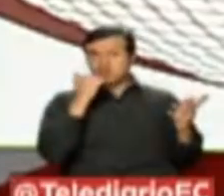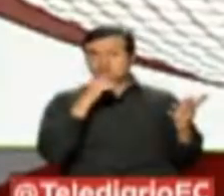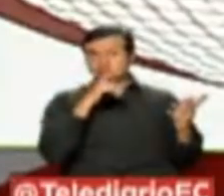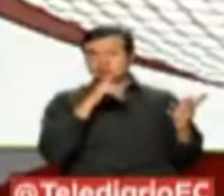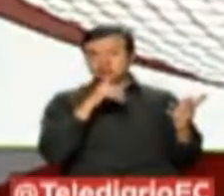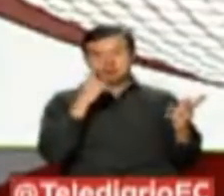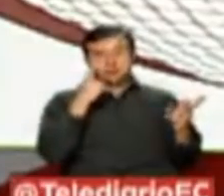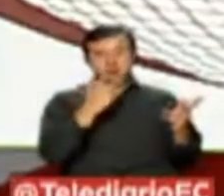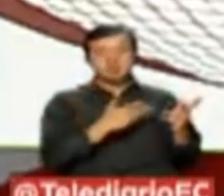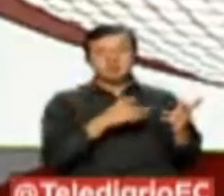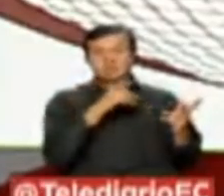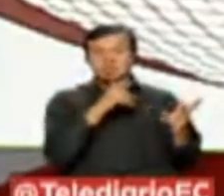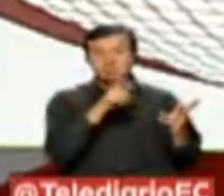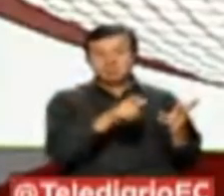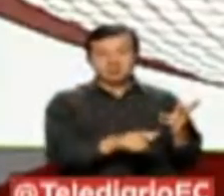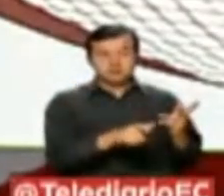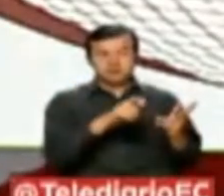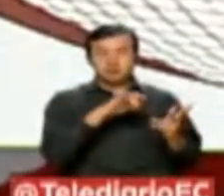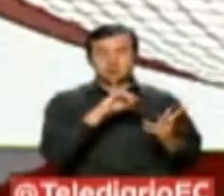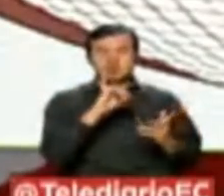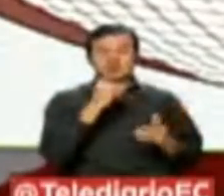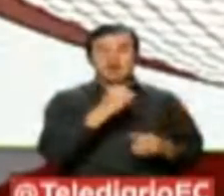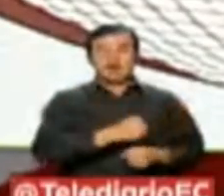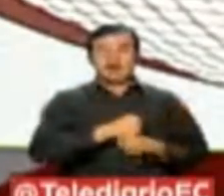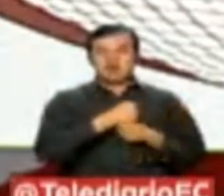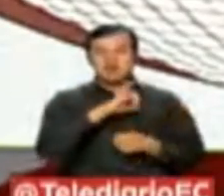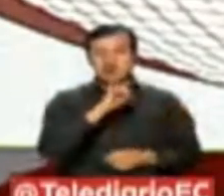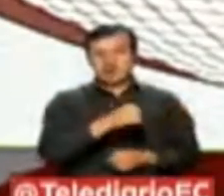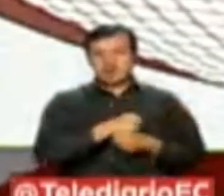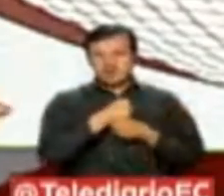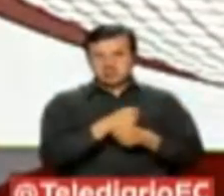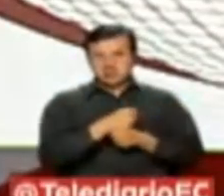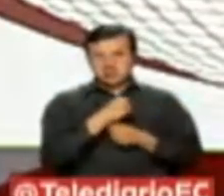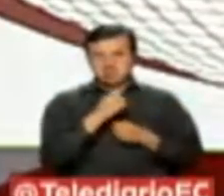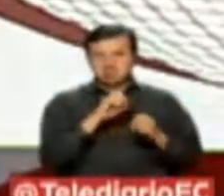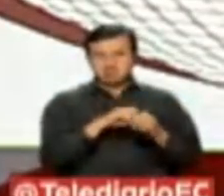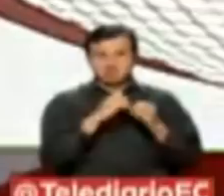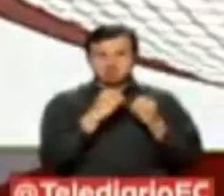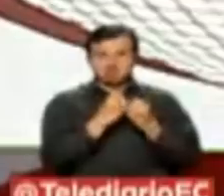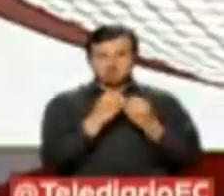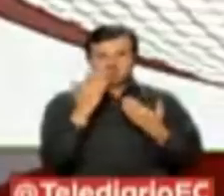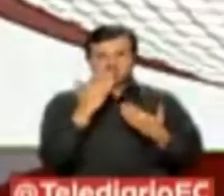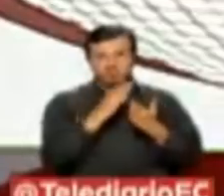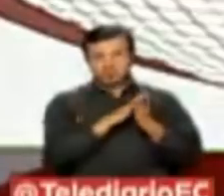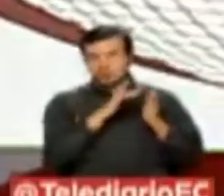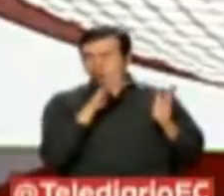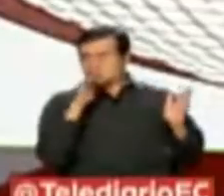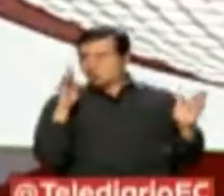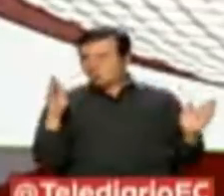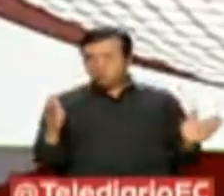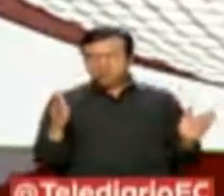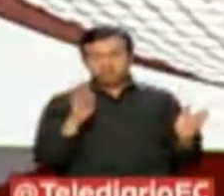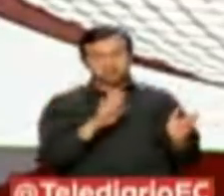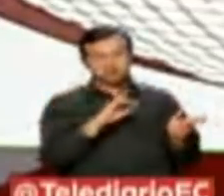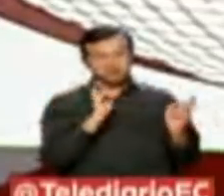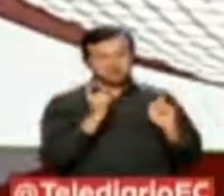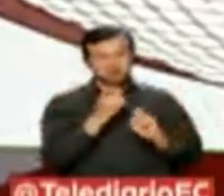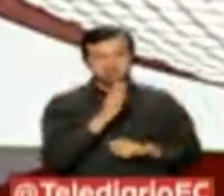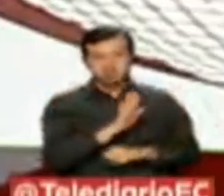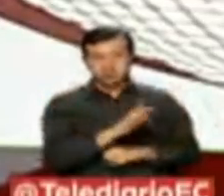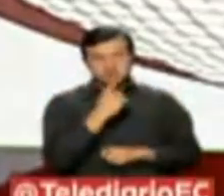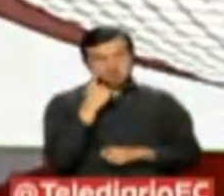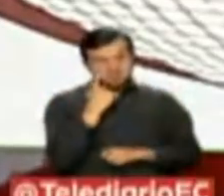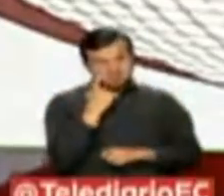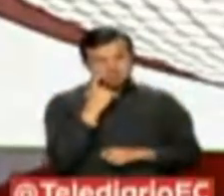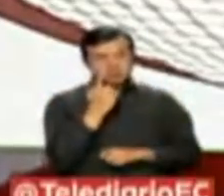encarnado en la figura de jairalá por no ser de la tienda y del proyecto que ha estado gobernando durante todo este periodo de tiempo pero sin embargo